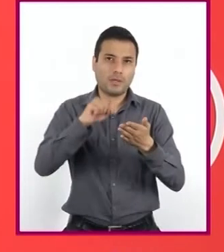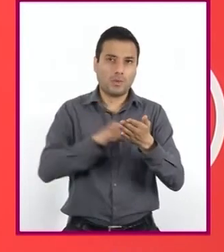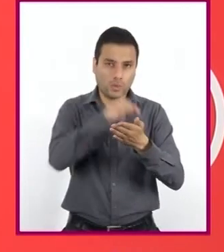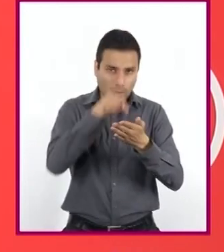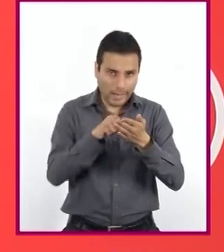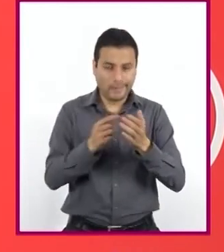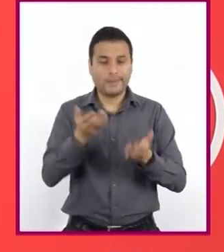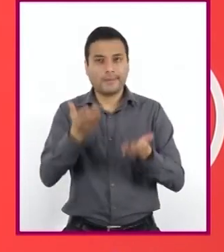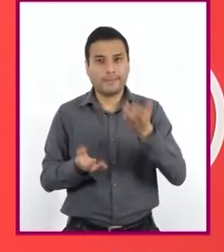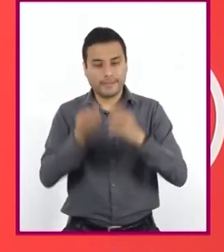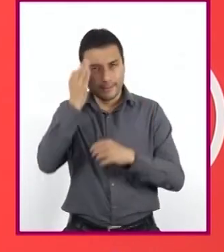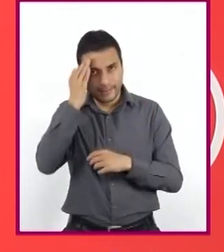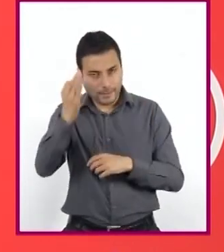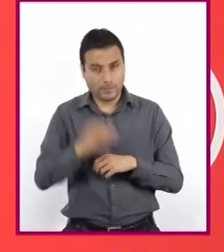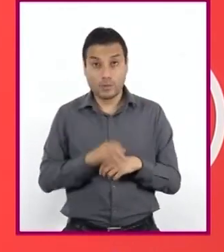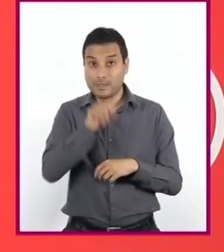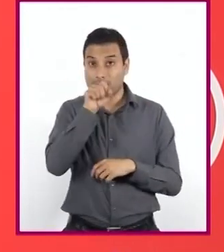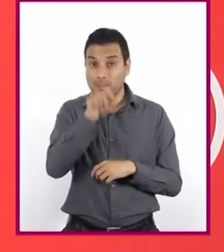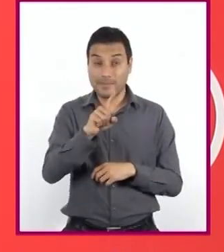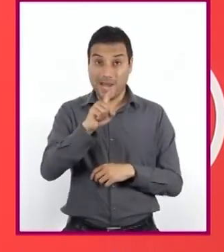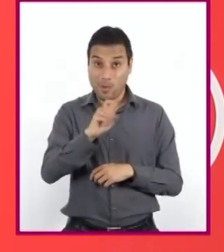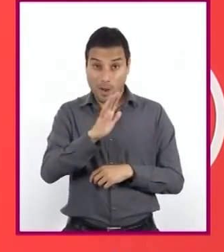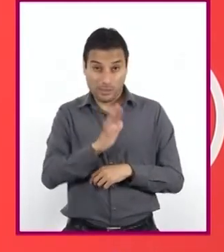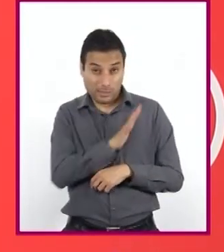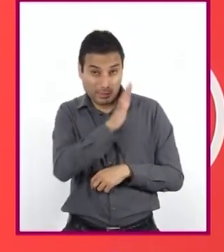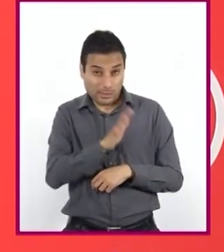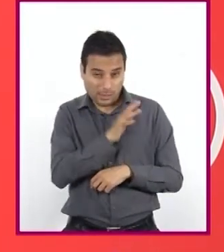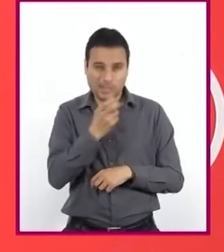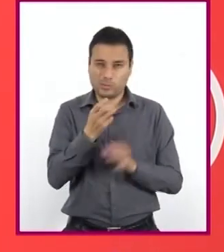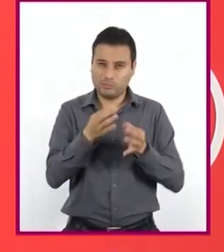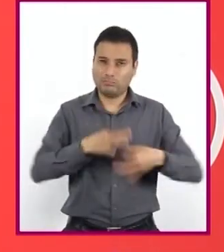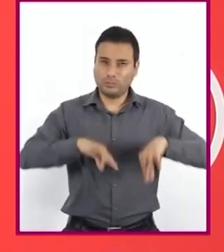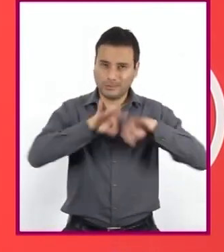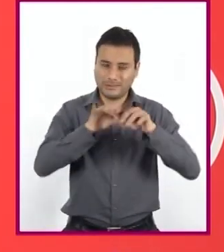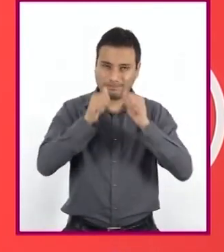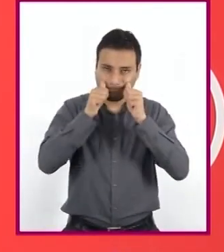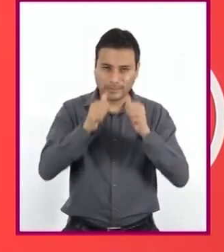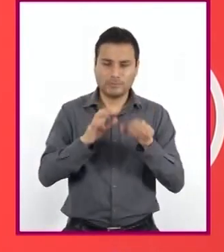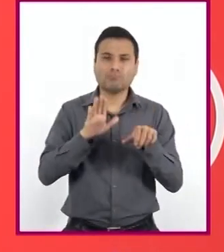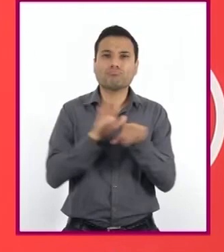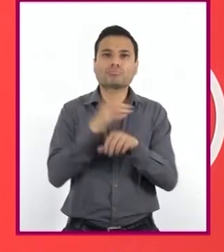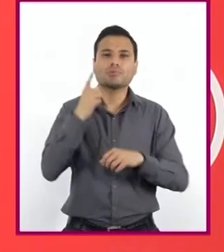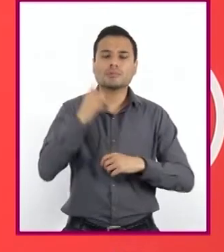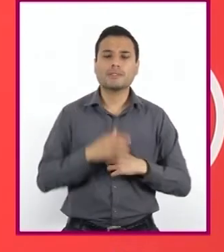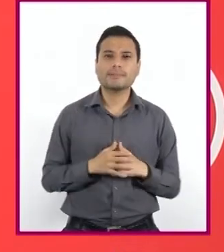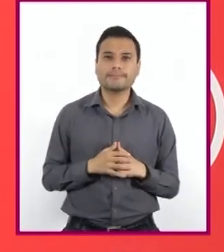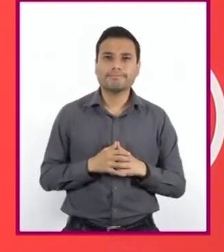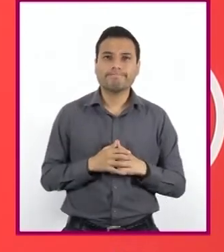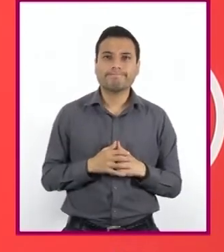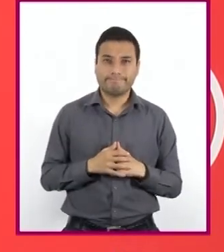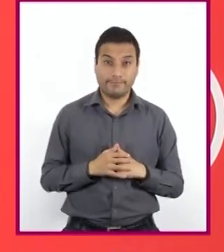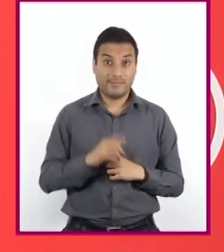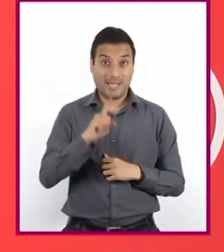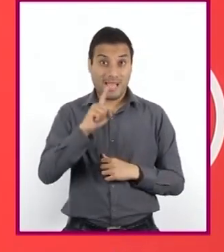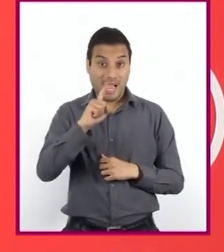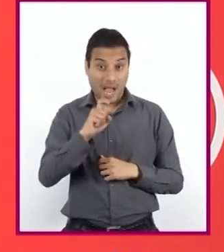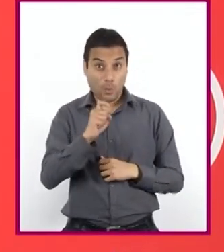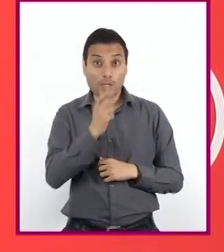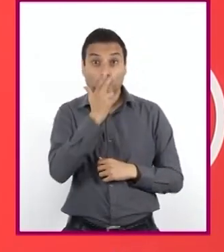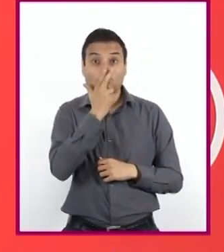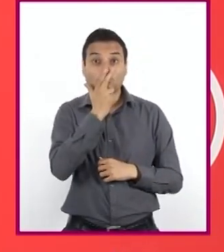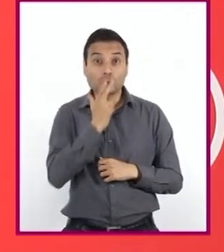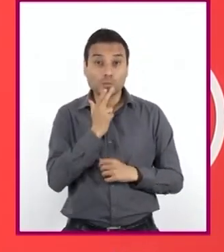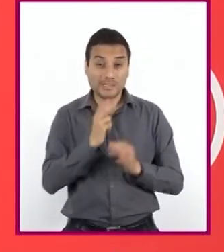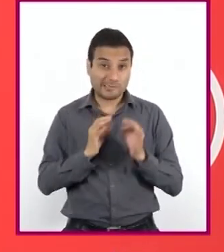la calidad del agua es otro factor a considerar, ya que una parte importante del total de agua dulce con